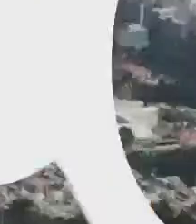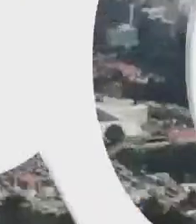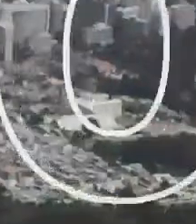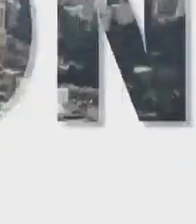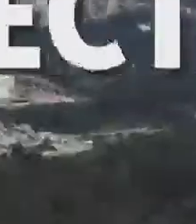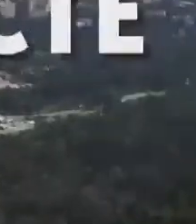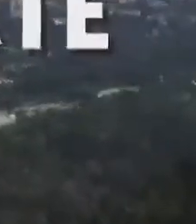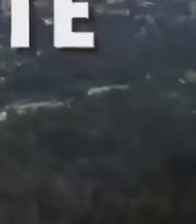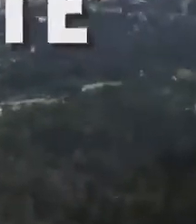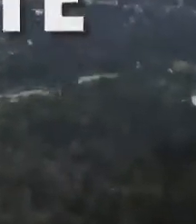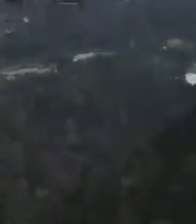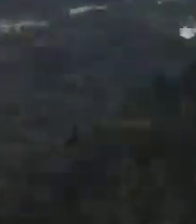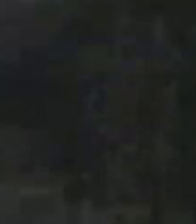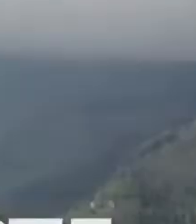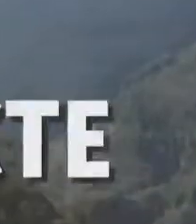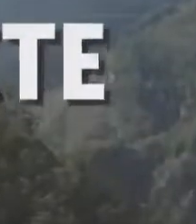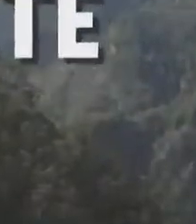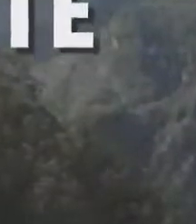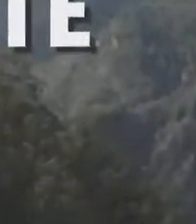no se desconecte.